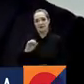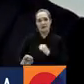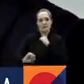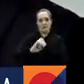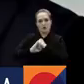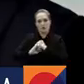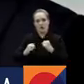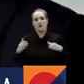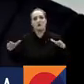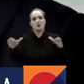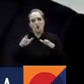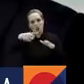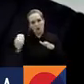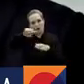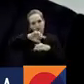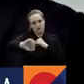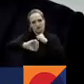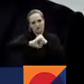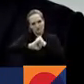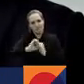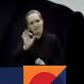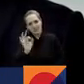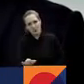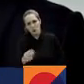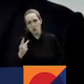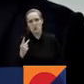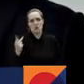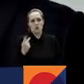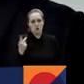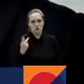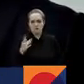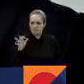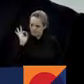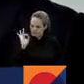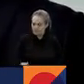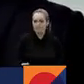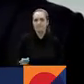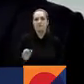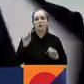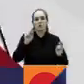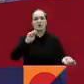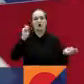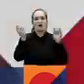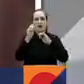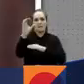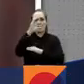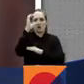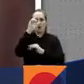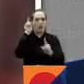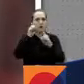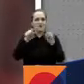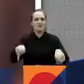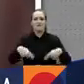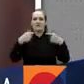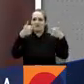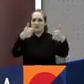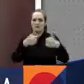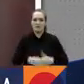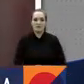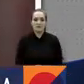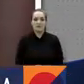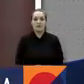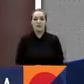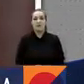tu electorado. Sé que contigo vamos a cambiar a Colombia por la vida. Federico Gutiérrez se reunió con